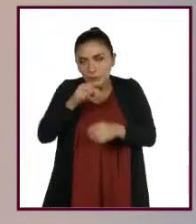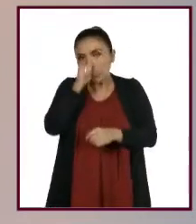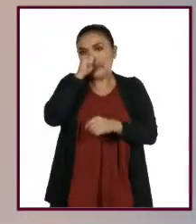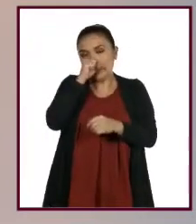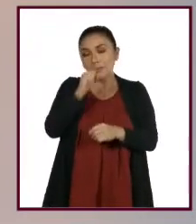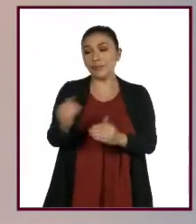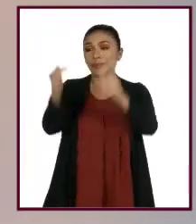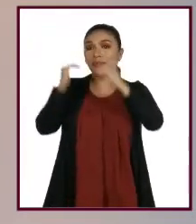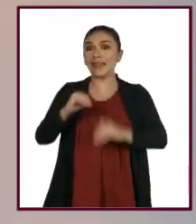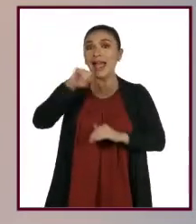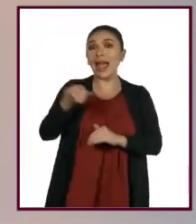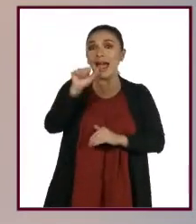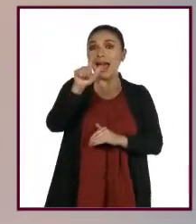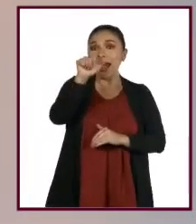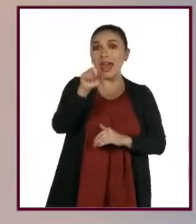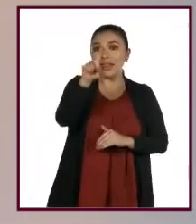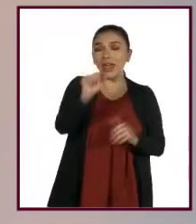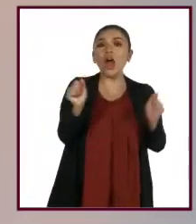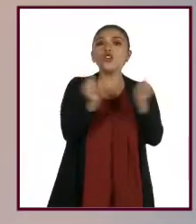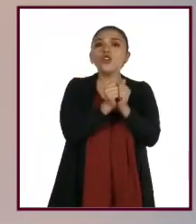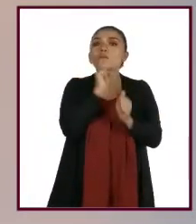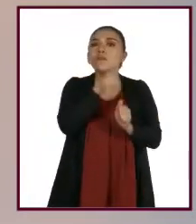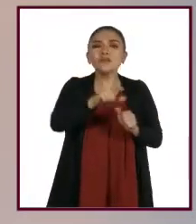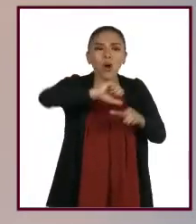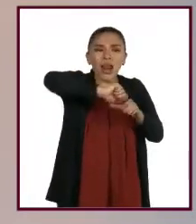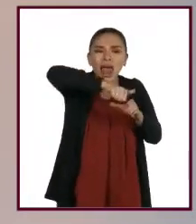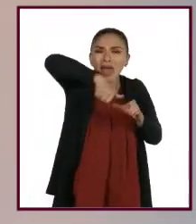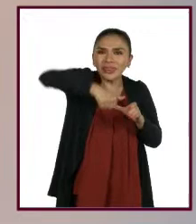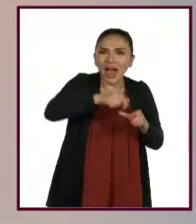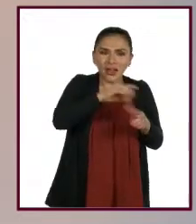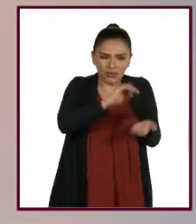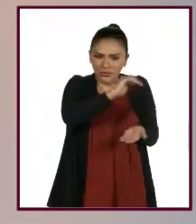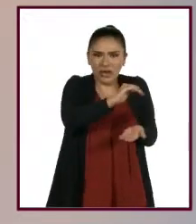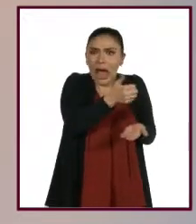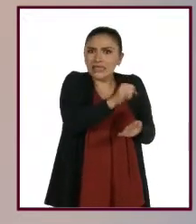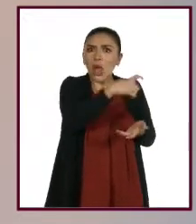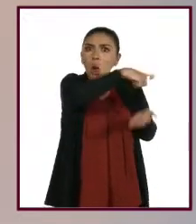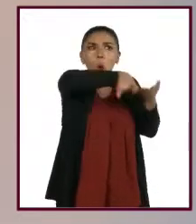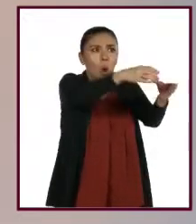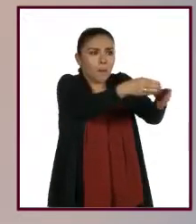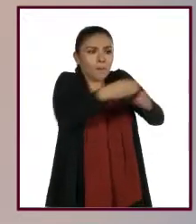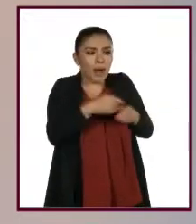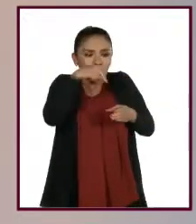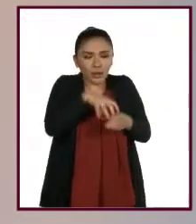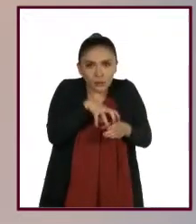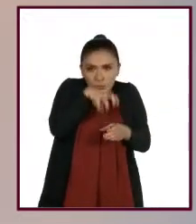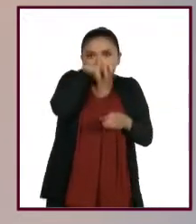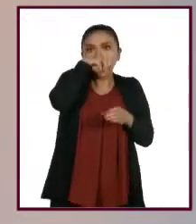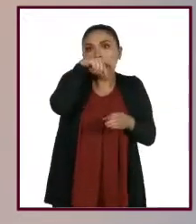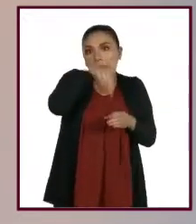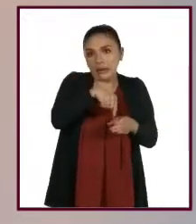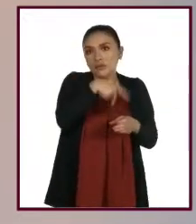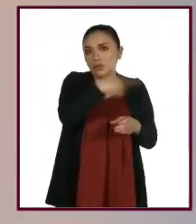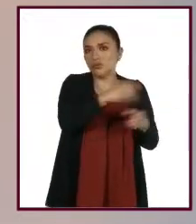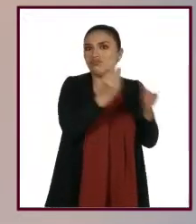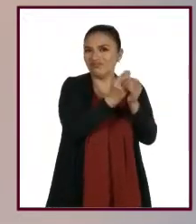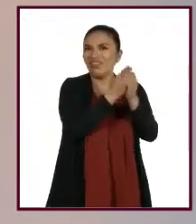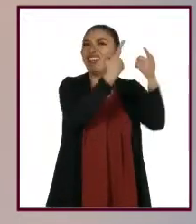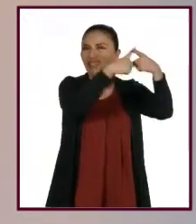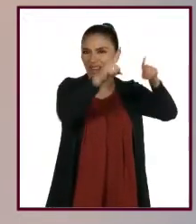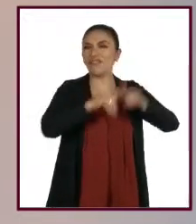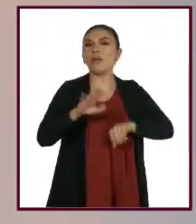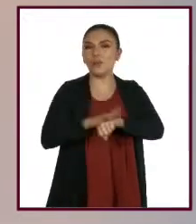únicamente se inhala a partir de la lata, del envase o propiamente de algún contenedor que tenga